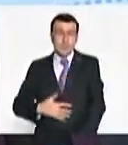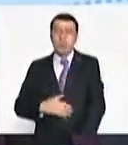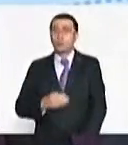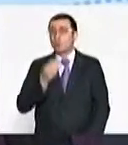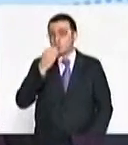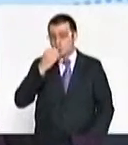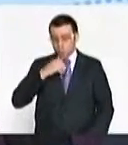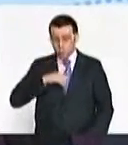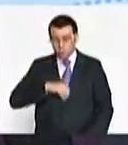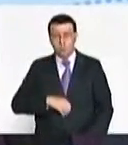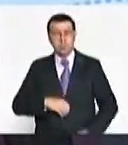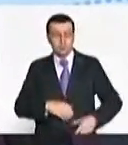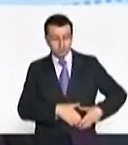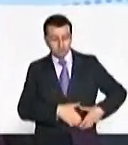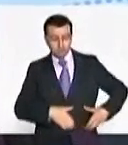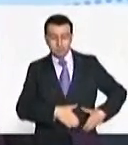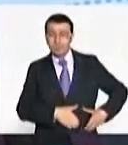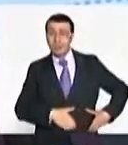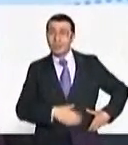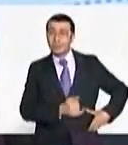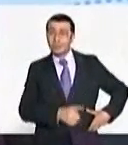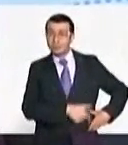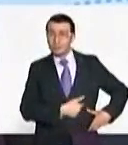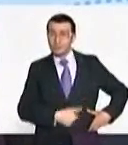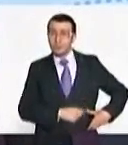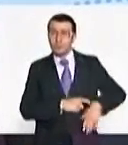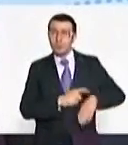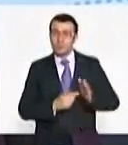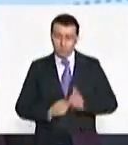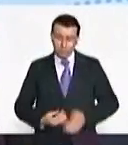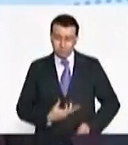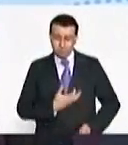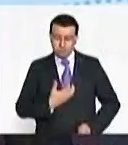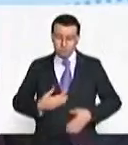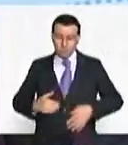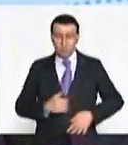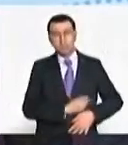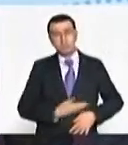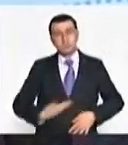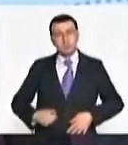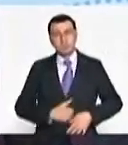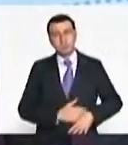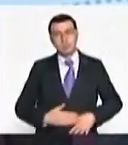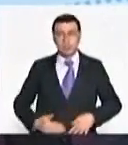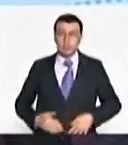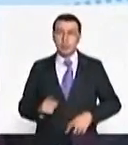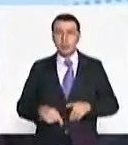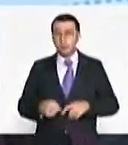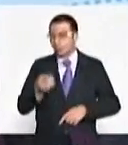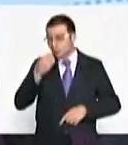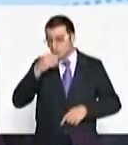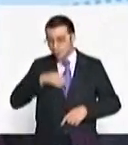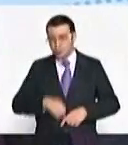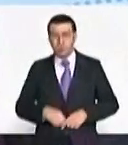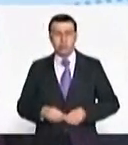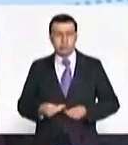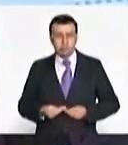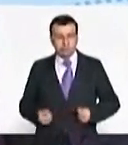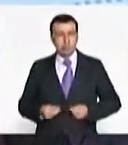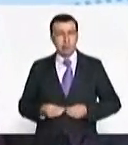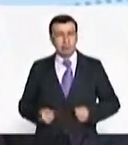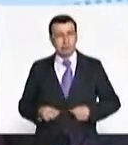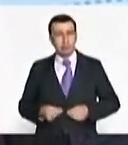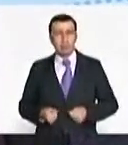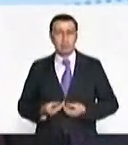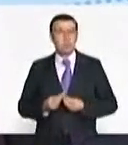nuestro hígado y nuestra parte gástrica y colónica van siempre a degradar estas sustancias por los jugos gástricos, por los jugos